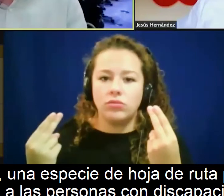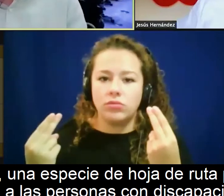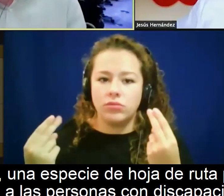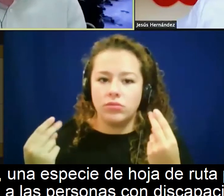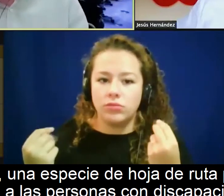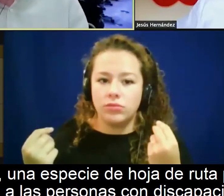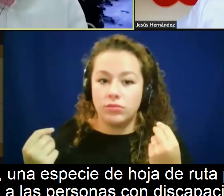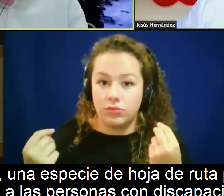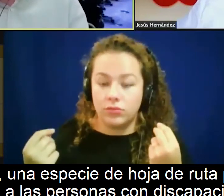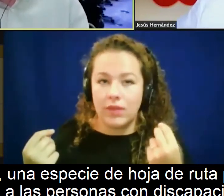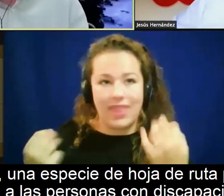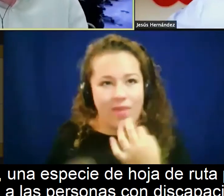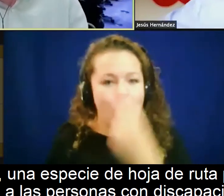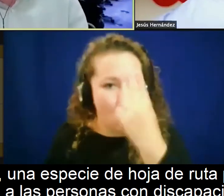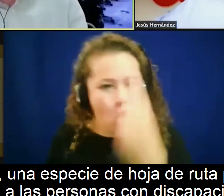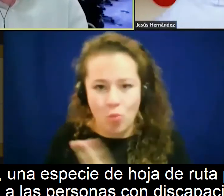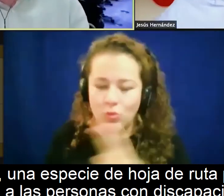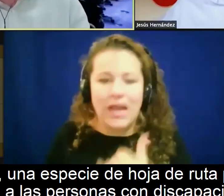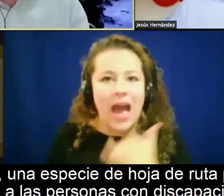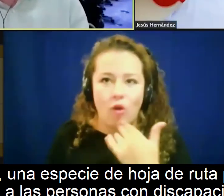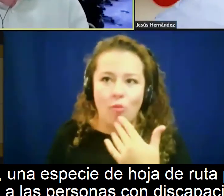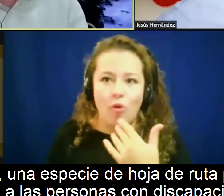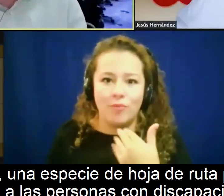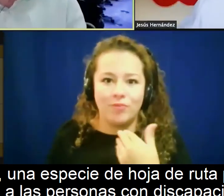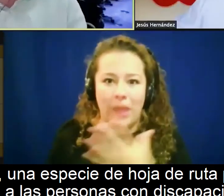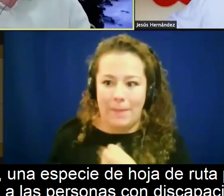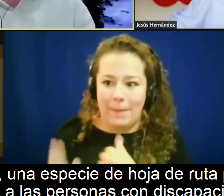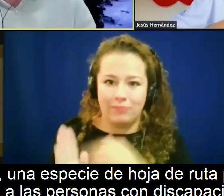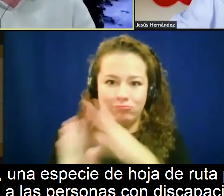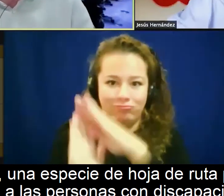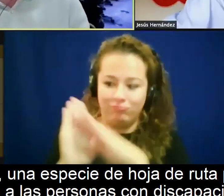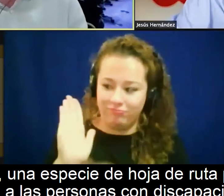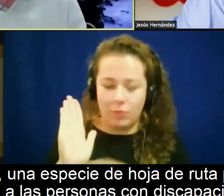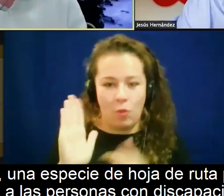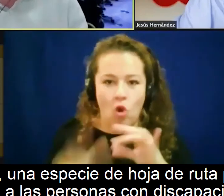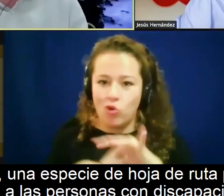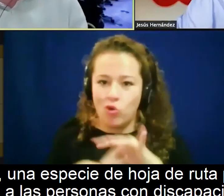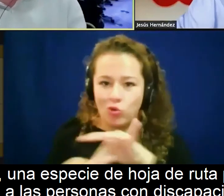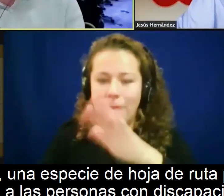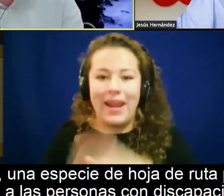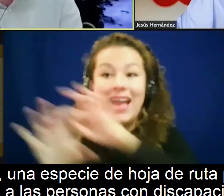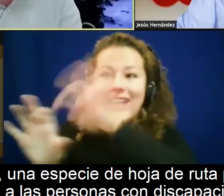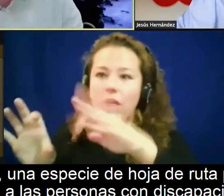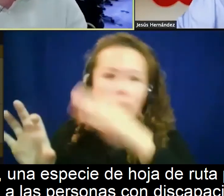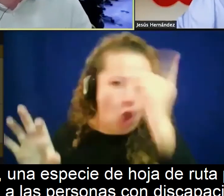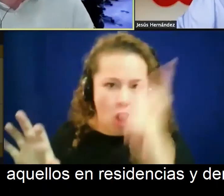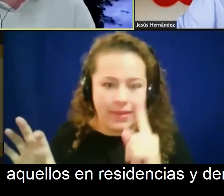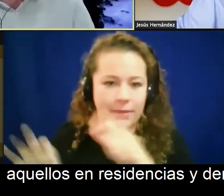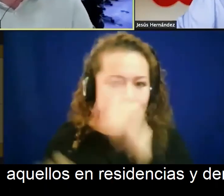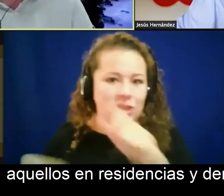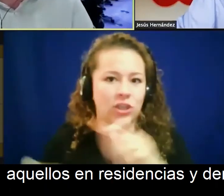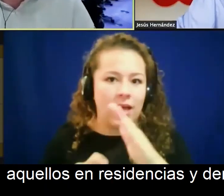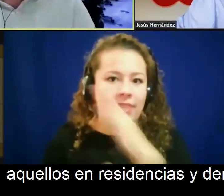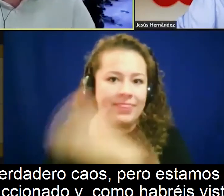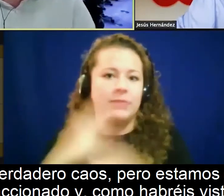un compromiso, una especie de hoja de ruta para que los estados no olvidaran a las personas con discapacidad, sobre todo aquellos en